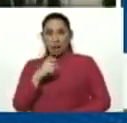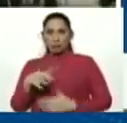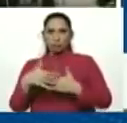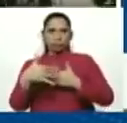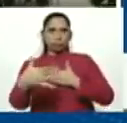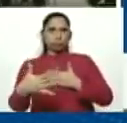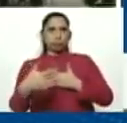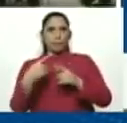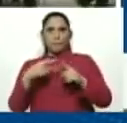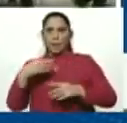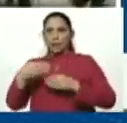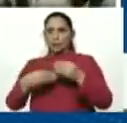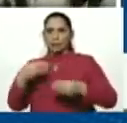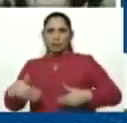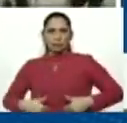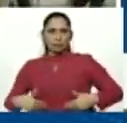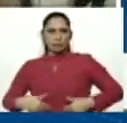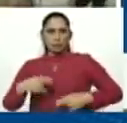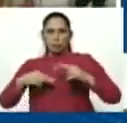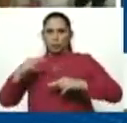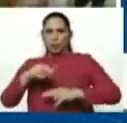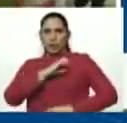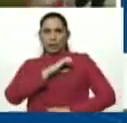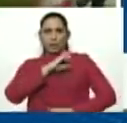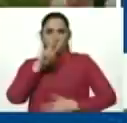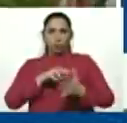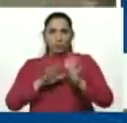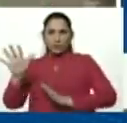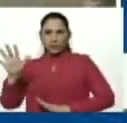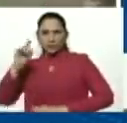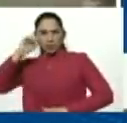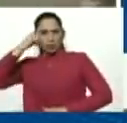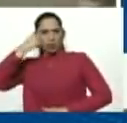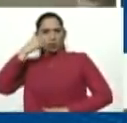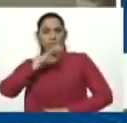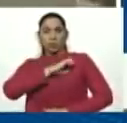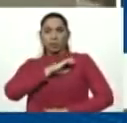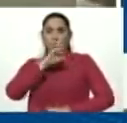construirla. Desde enero de 2015, me acuerdo, de enero de